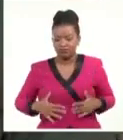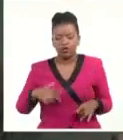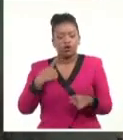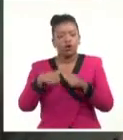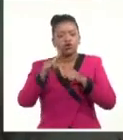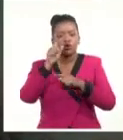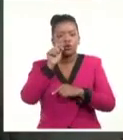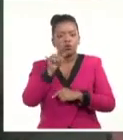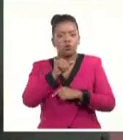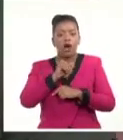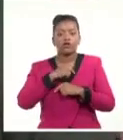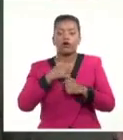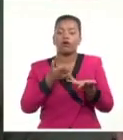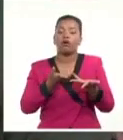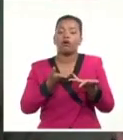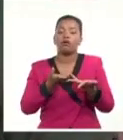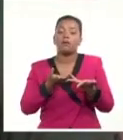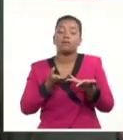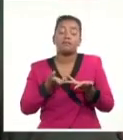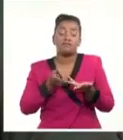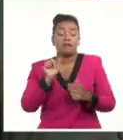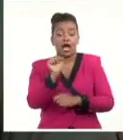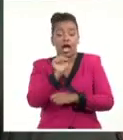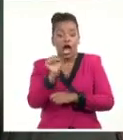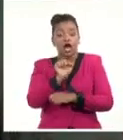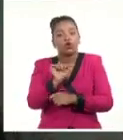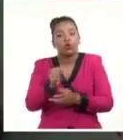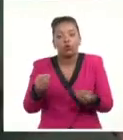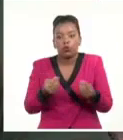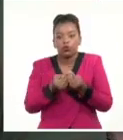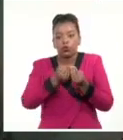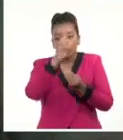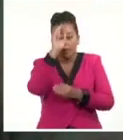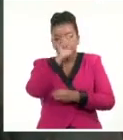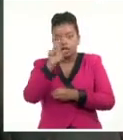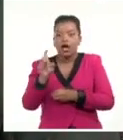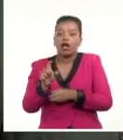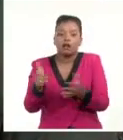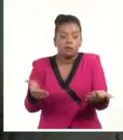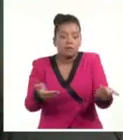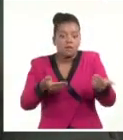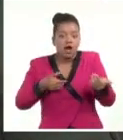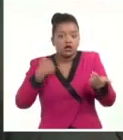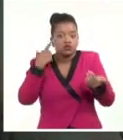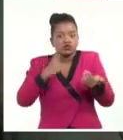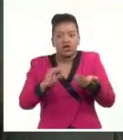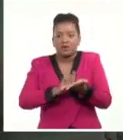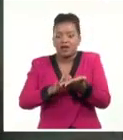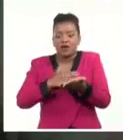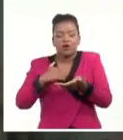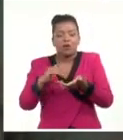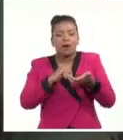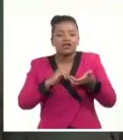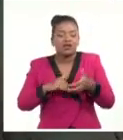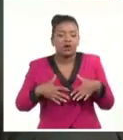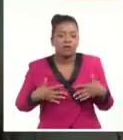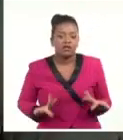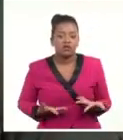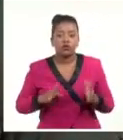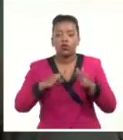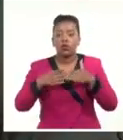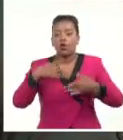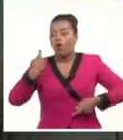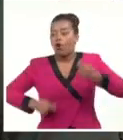lo tuve que montar en un carro, acompañarlo al hospital. Y ahí no sabía nada de mi gente, no sabía nada porque todo el mundo corrió como un poco